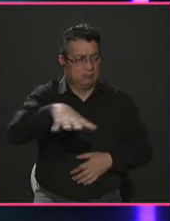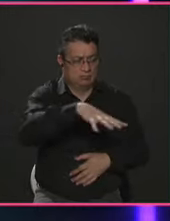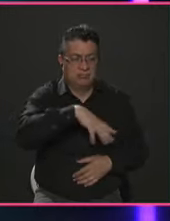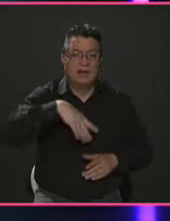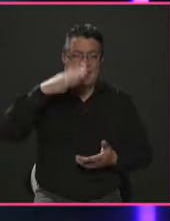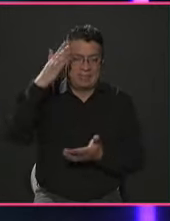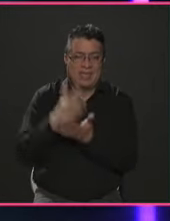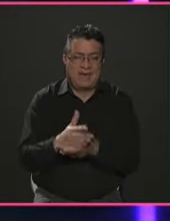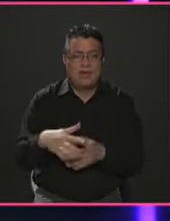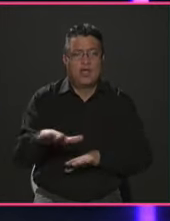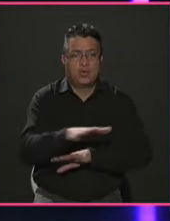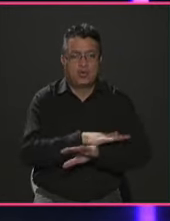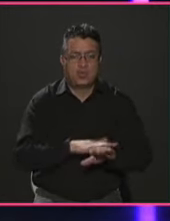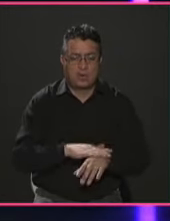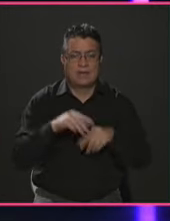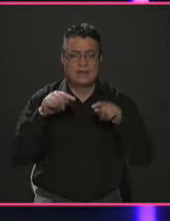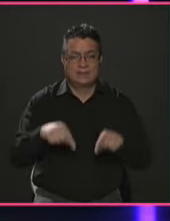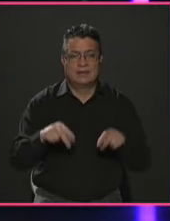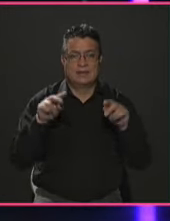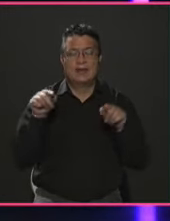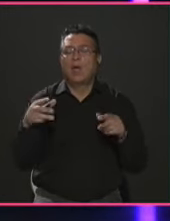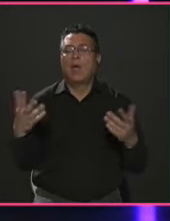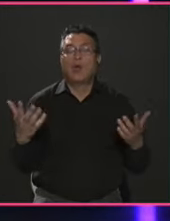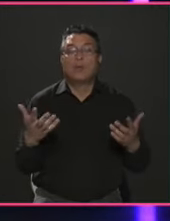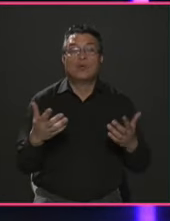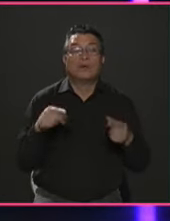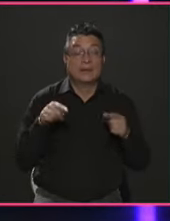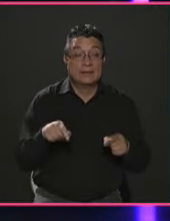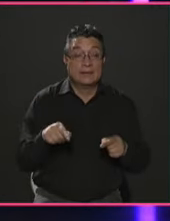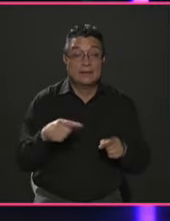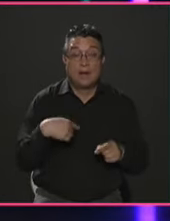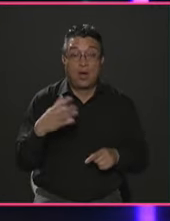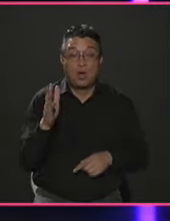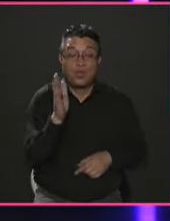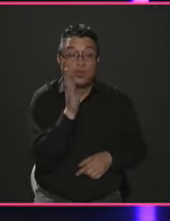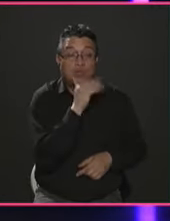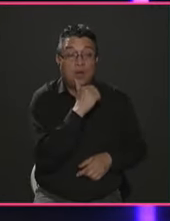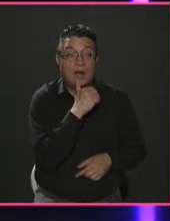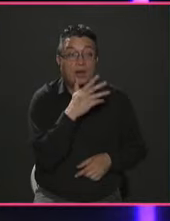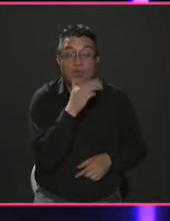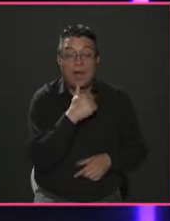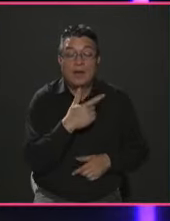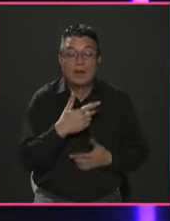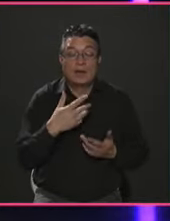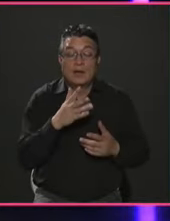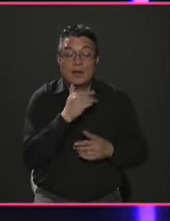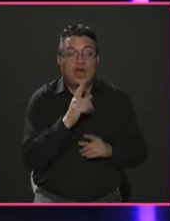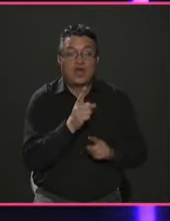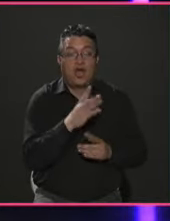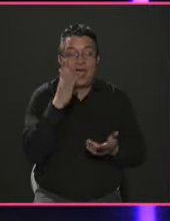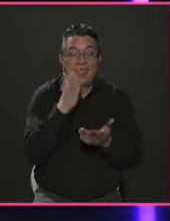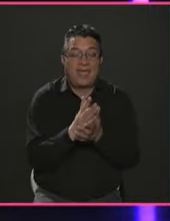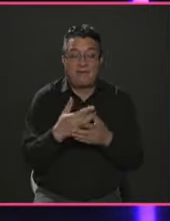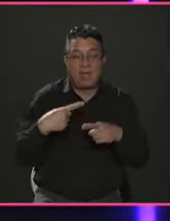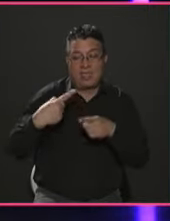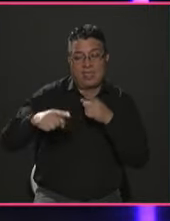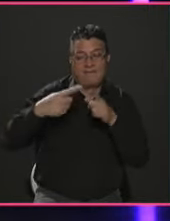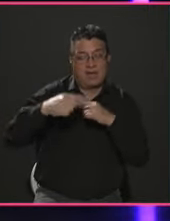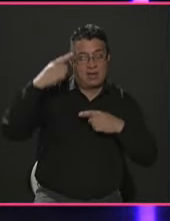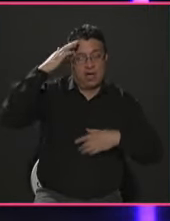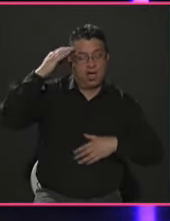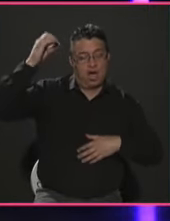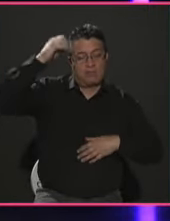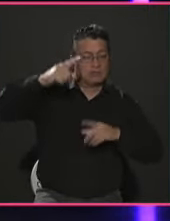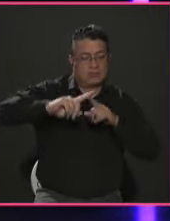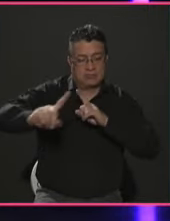cuidar un espacio donde no hay eh lugar para nuestras diferencias ideológicas